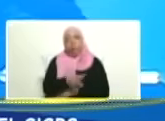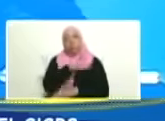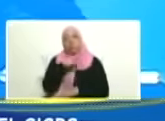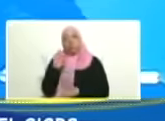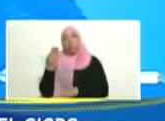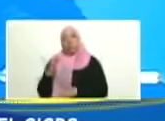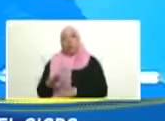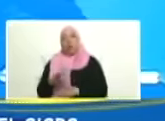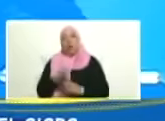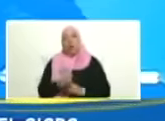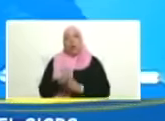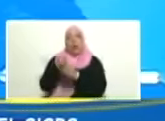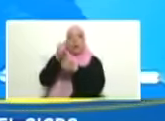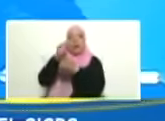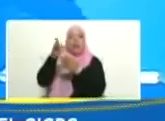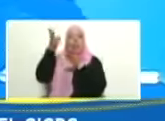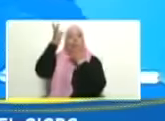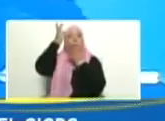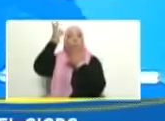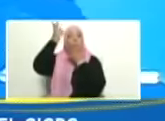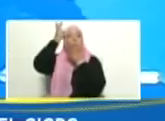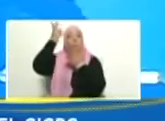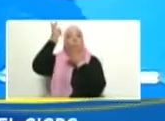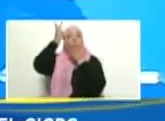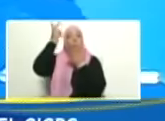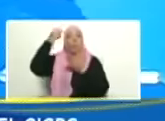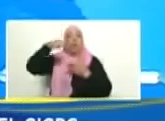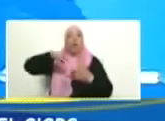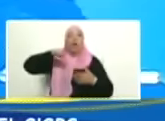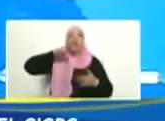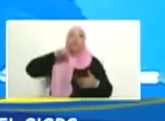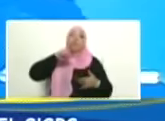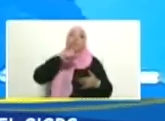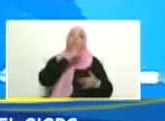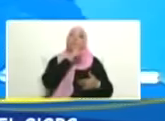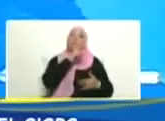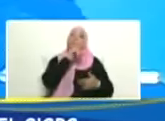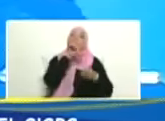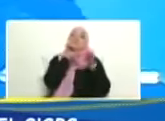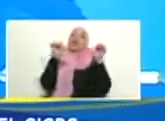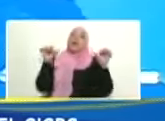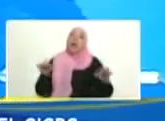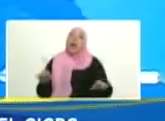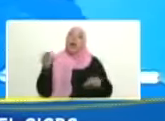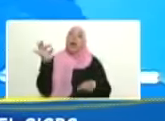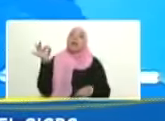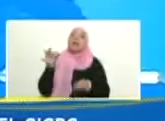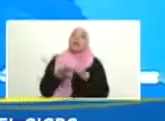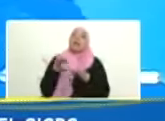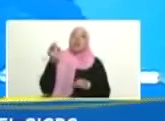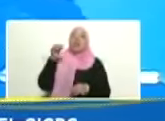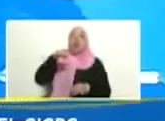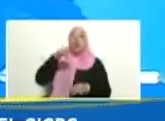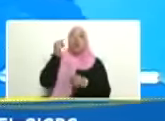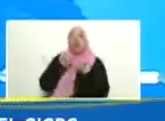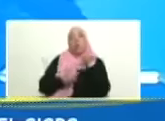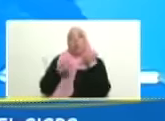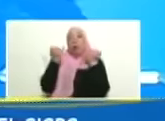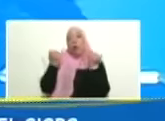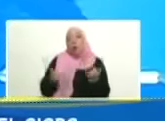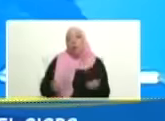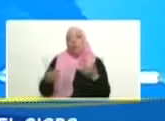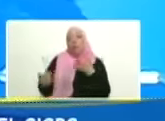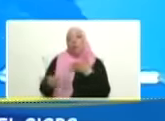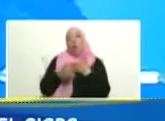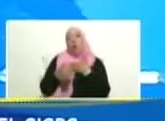de nuestro gran cacique Huaycaipuro, que ahora lleva el nombre de las operaciones exitosas que hemos hecho últimamente contra